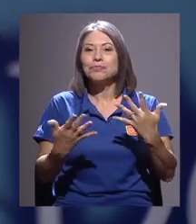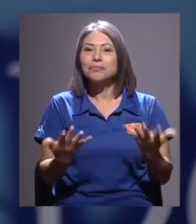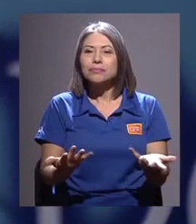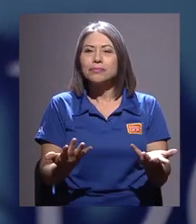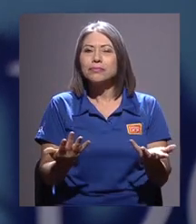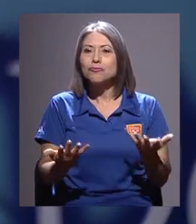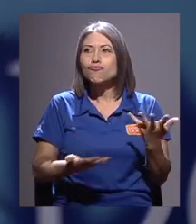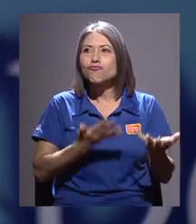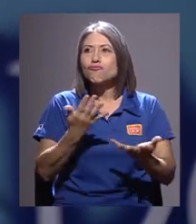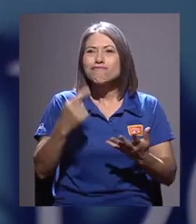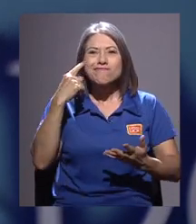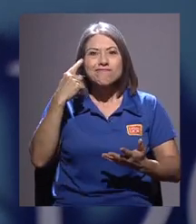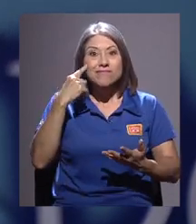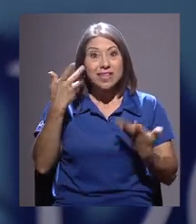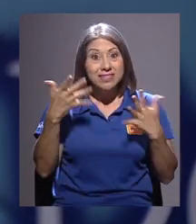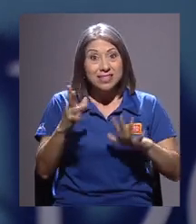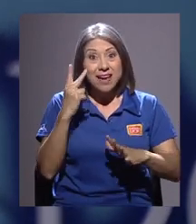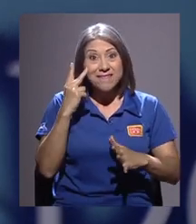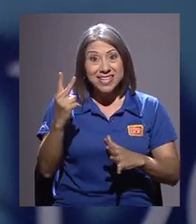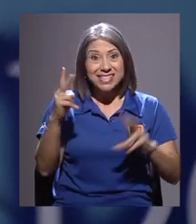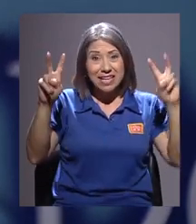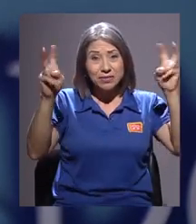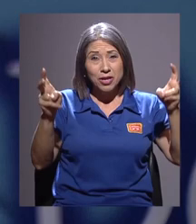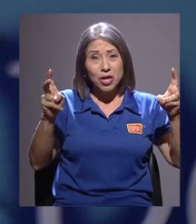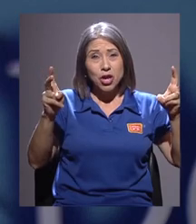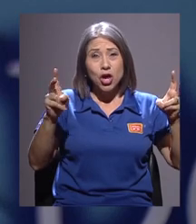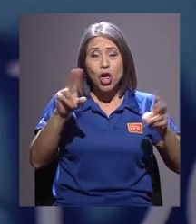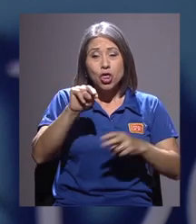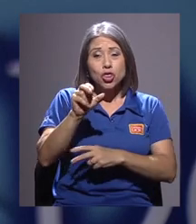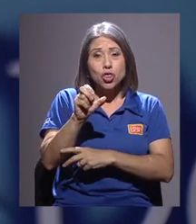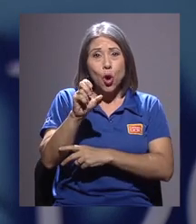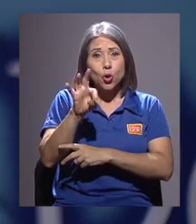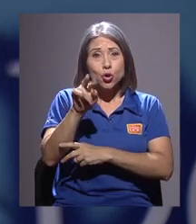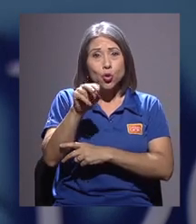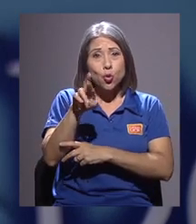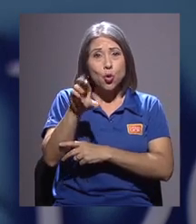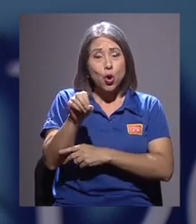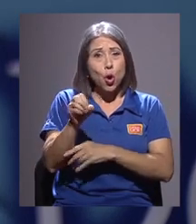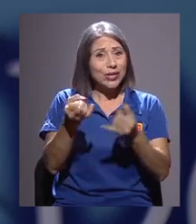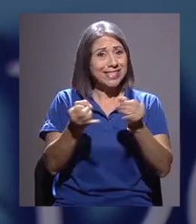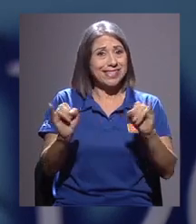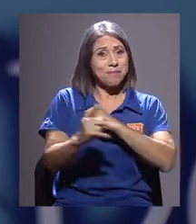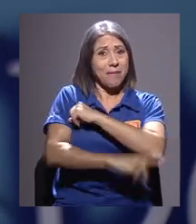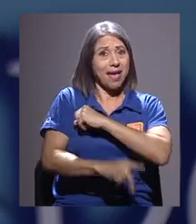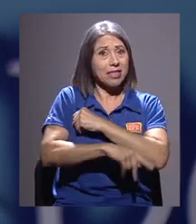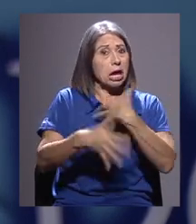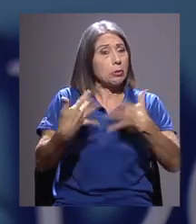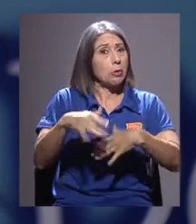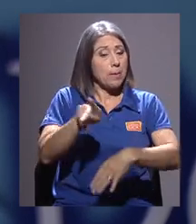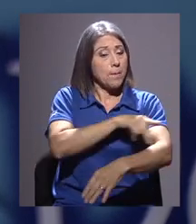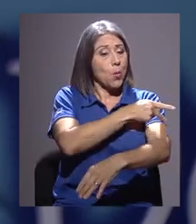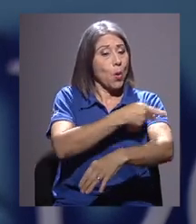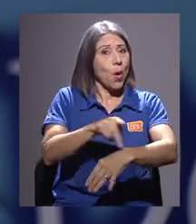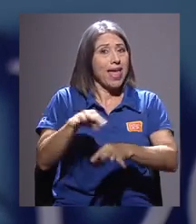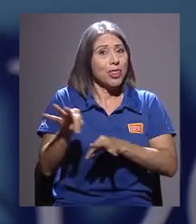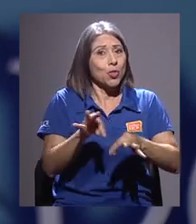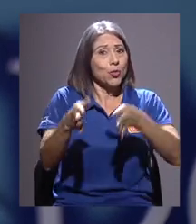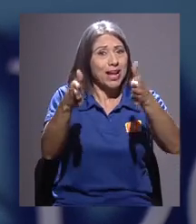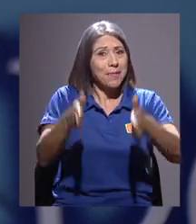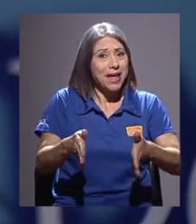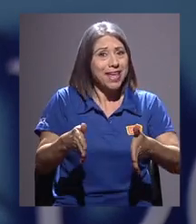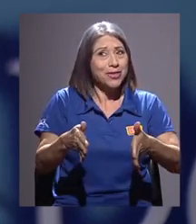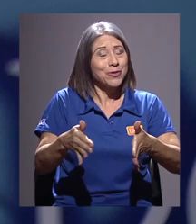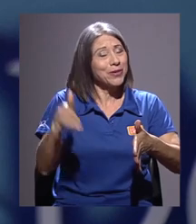en bueno ya viste el nocturno sin patria de lo que trata un poema tremendo de nuestro tuyo el dueño